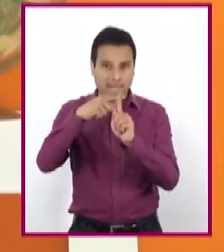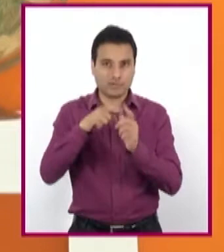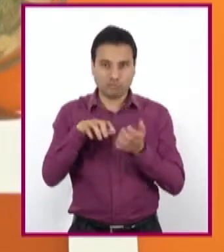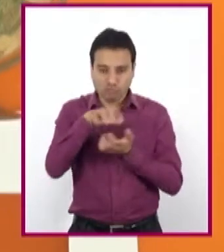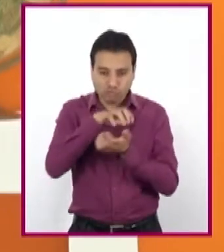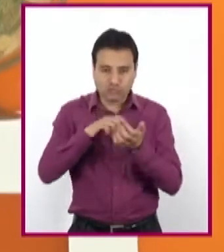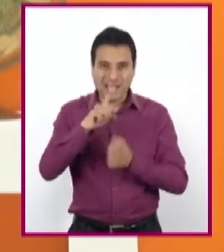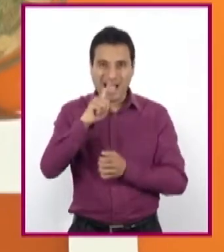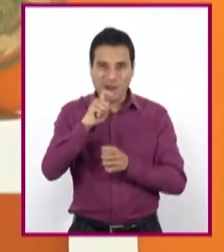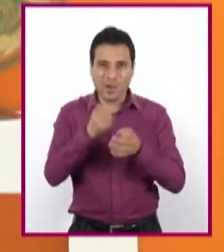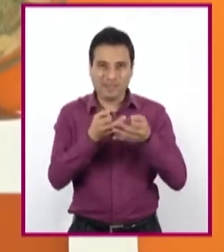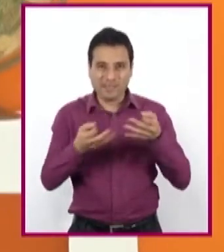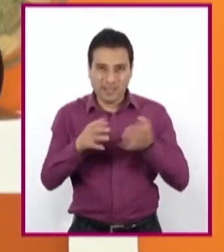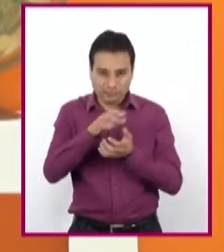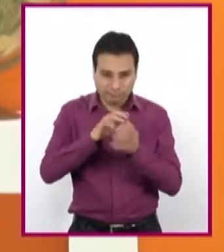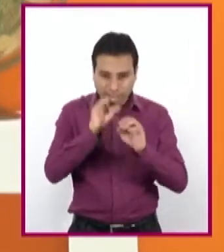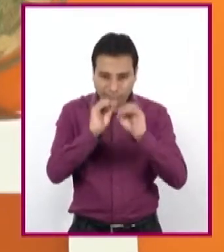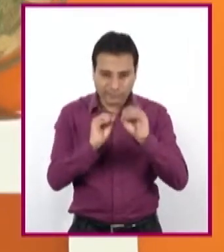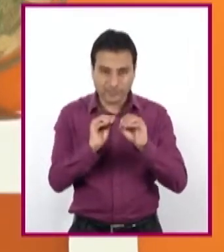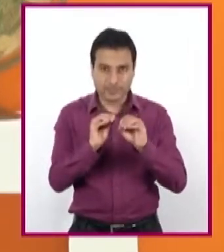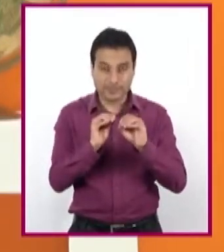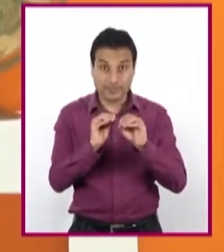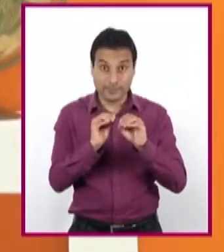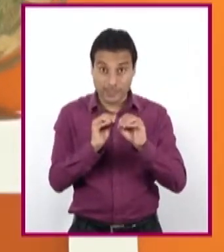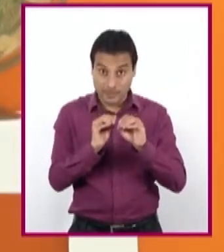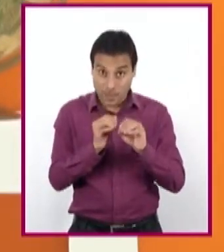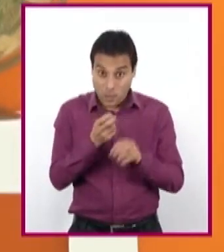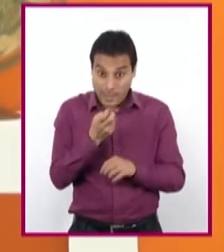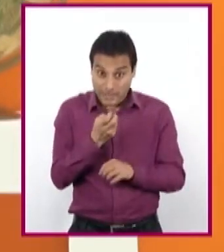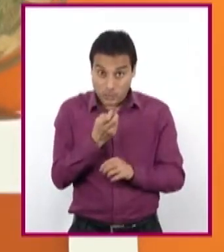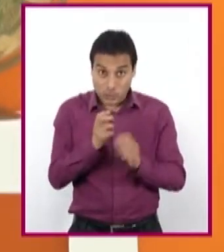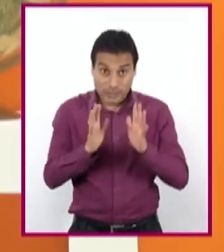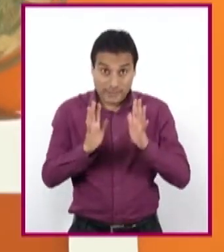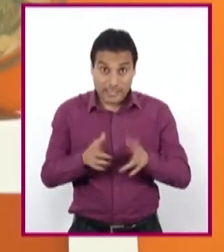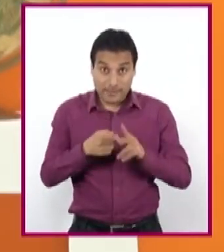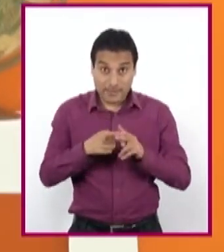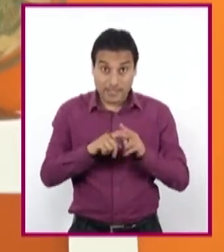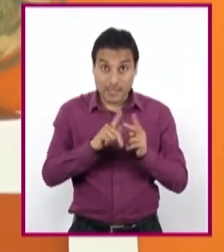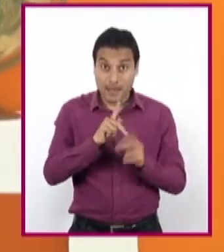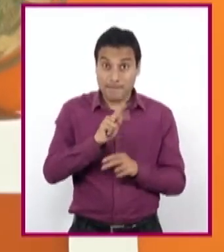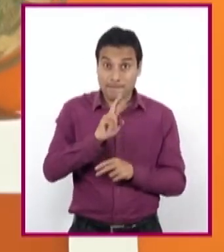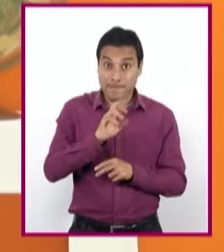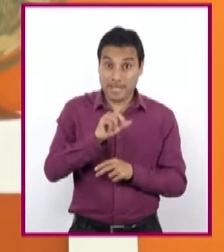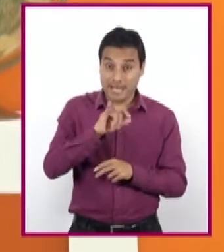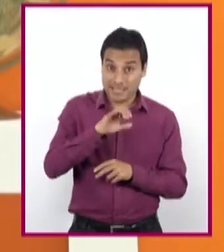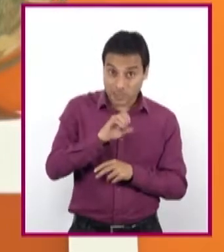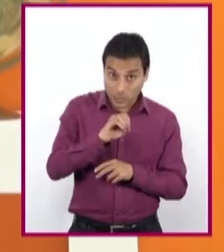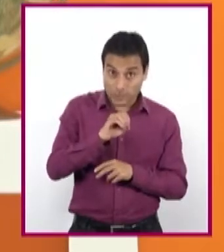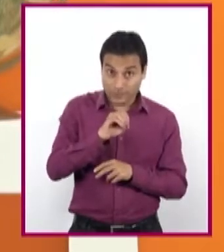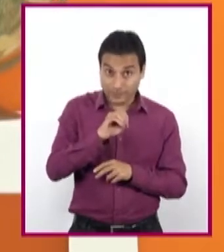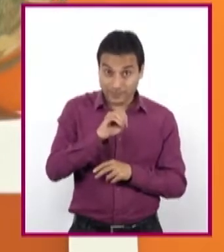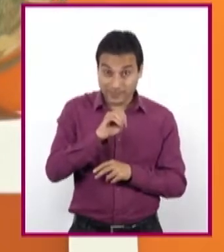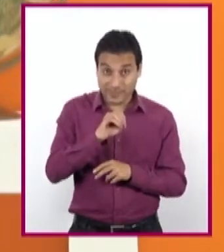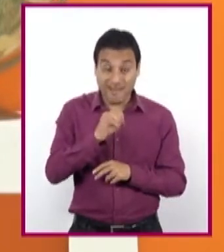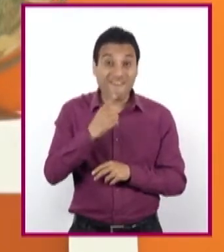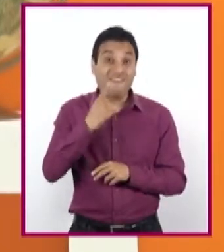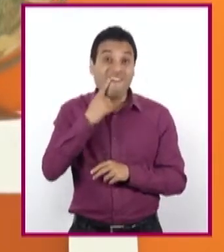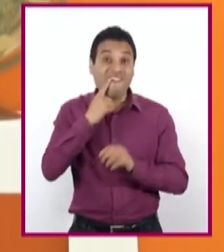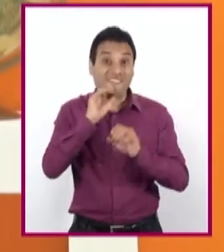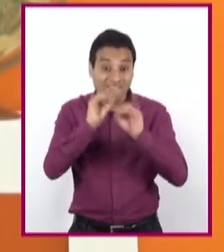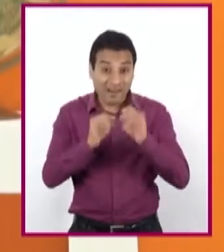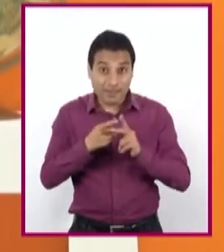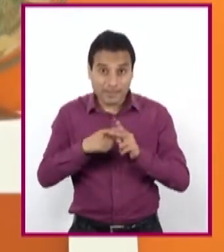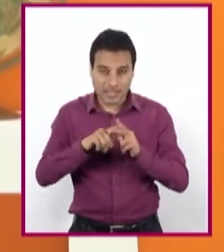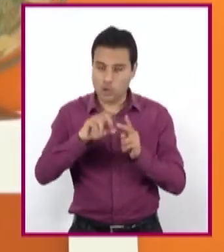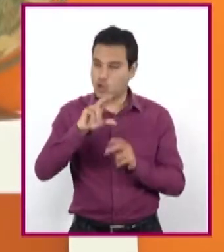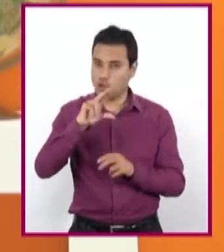modelables. Sin embargo, no debe equipararse el inicio del preclásico a la aparición de la cerámica. Hay que aclarar